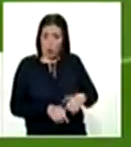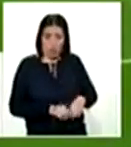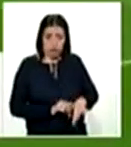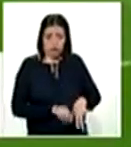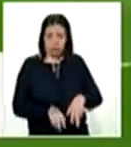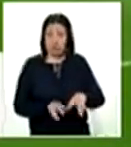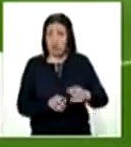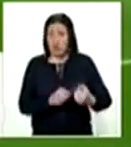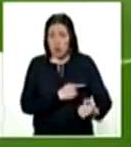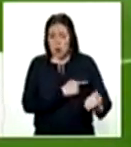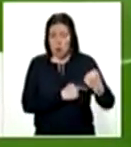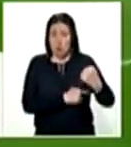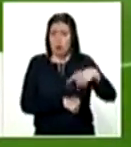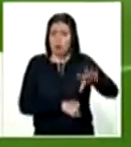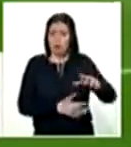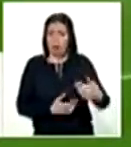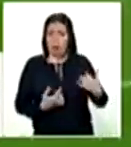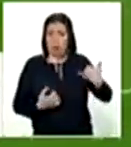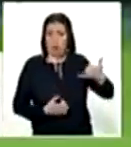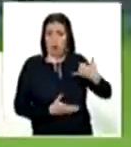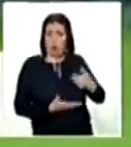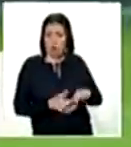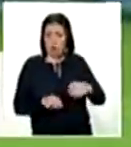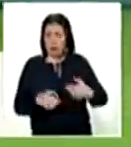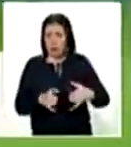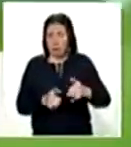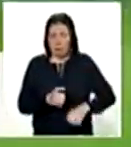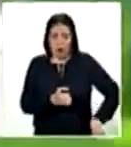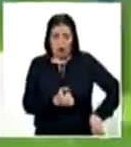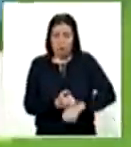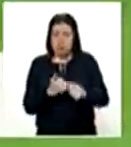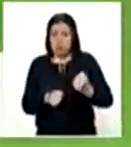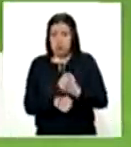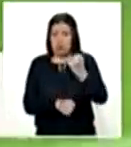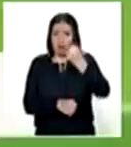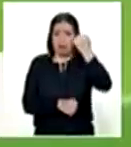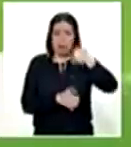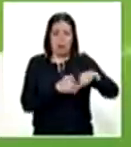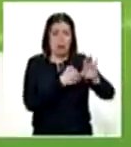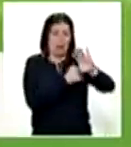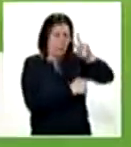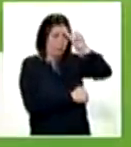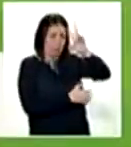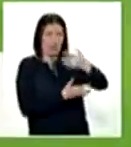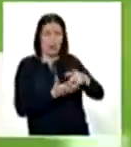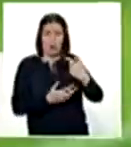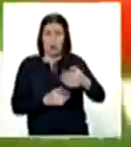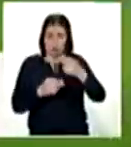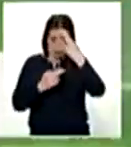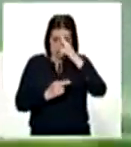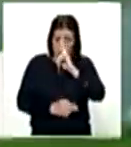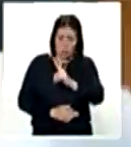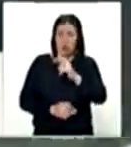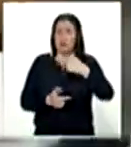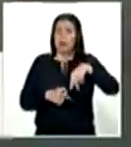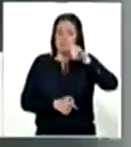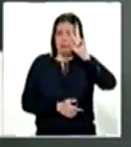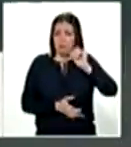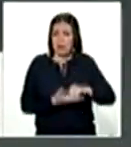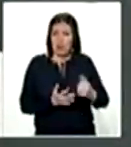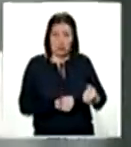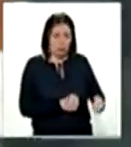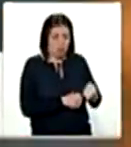del vigor juvenil en acción, que con goles defiende la patria, redimiendo el honor nacional. Que con